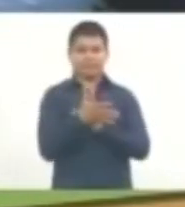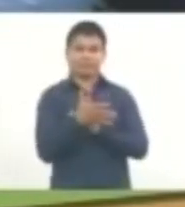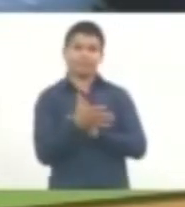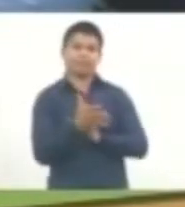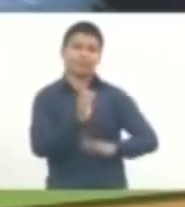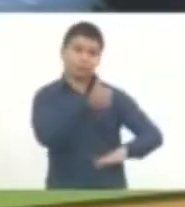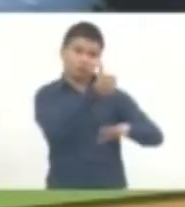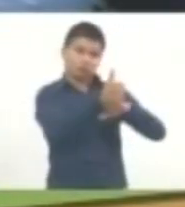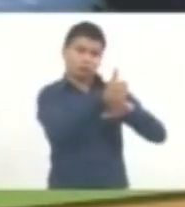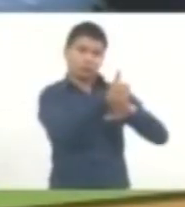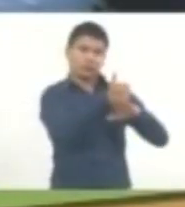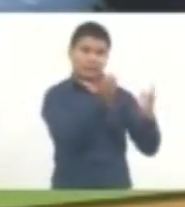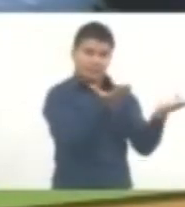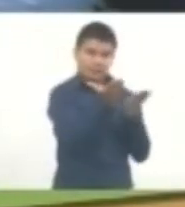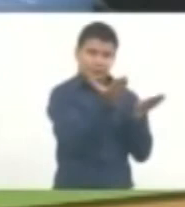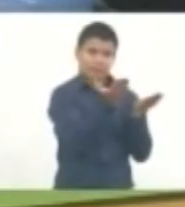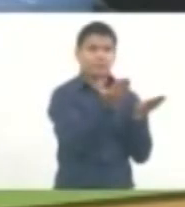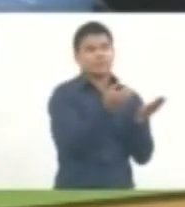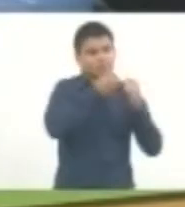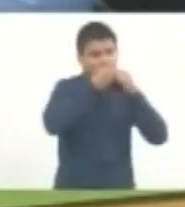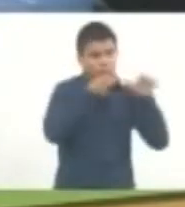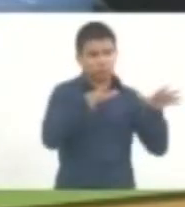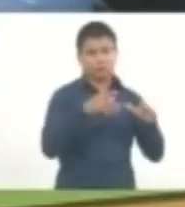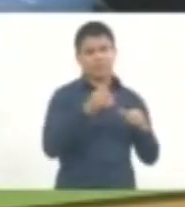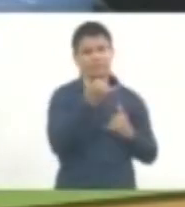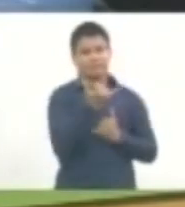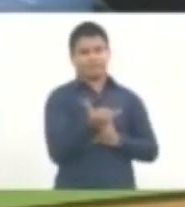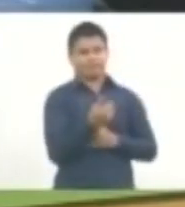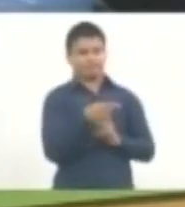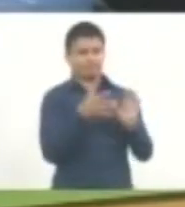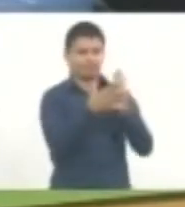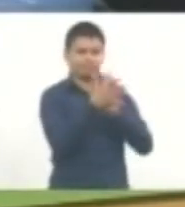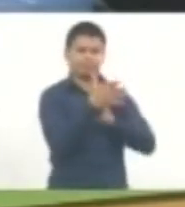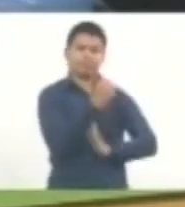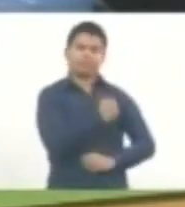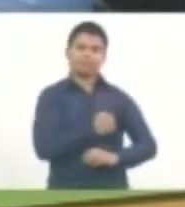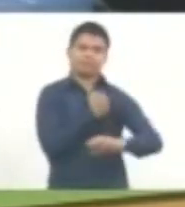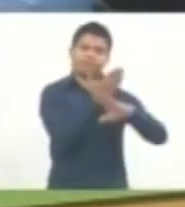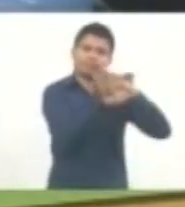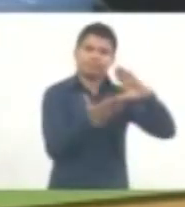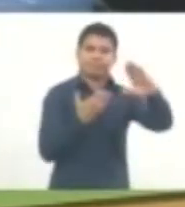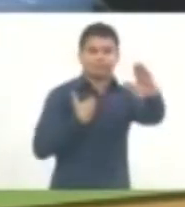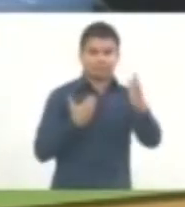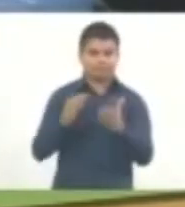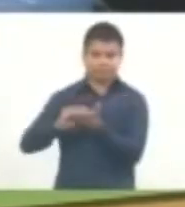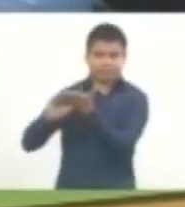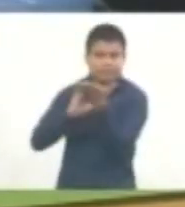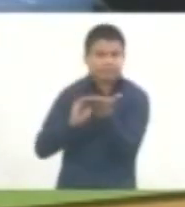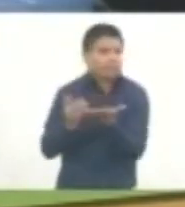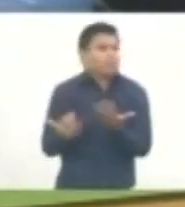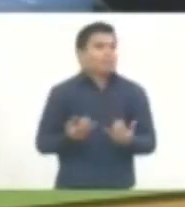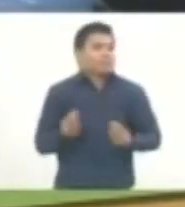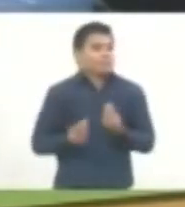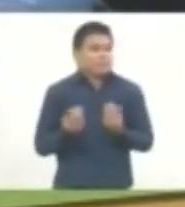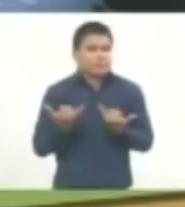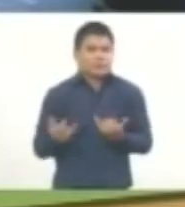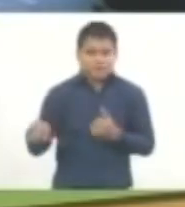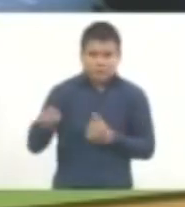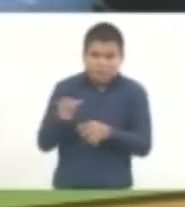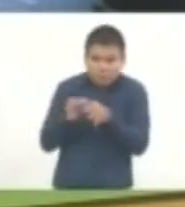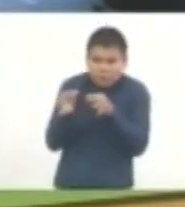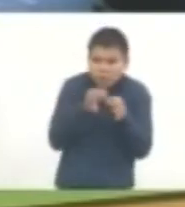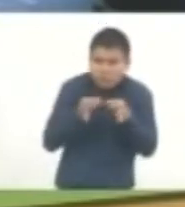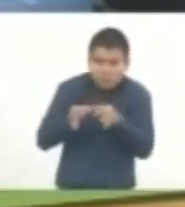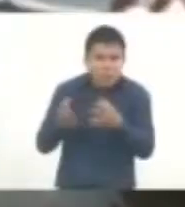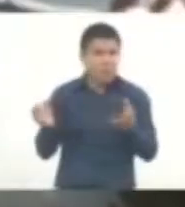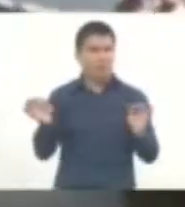intervención y cambio de aguas del SINU como operador especializado. En la mayoría de los municipios denuncian que el servicio es bastante